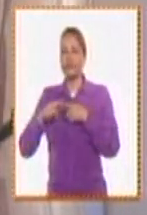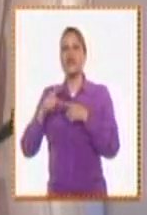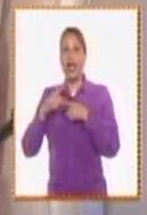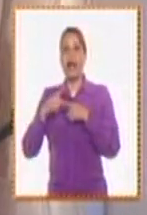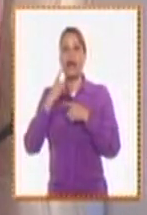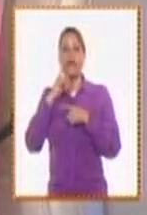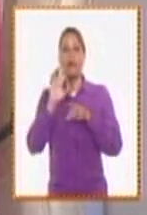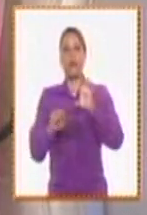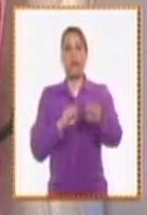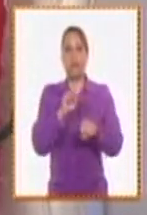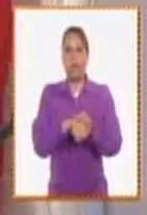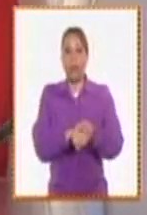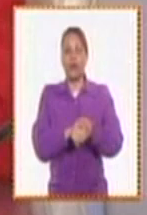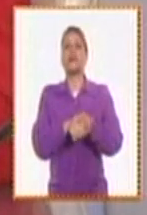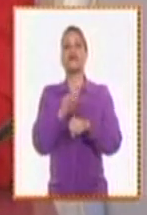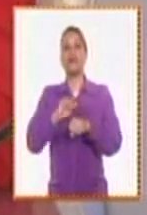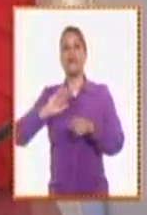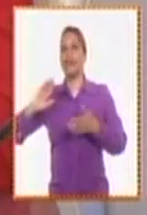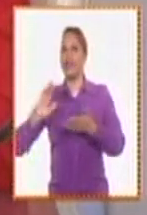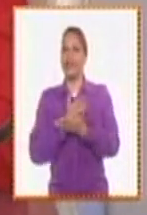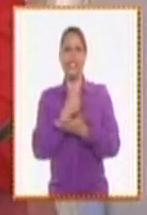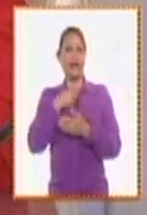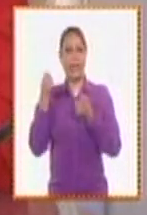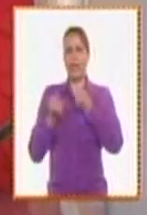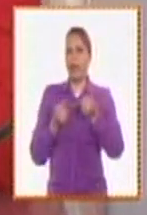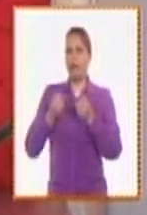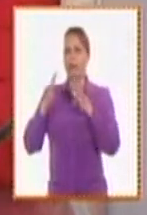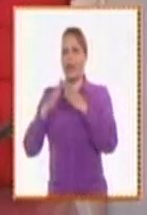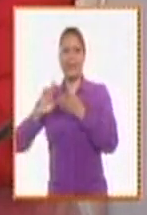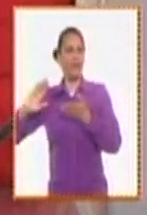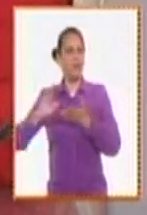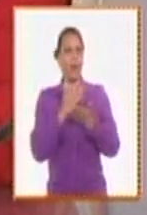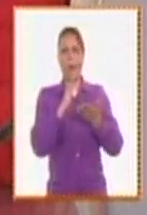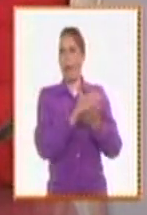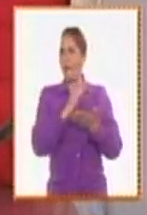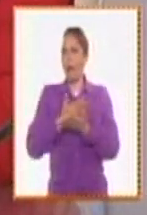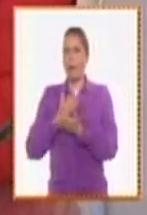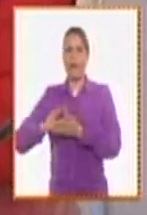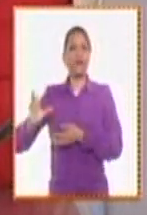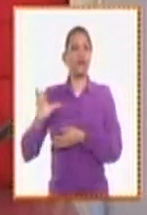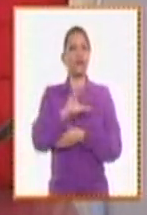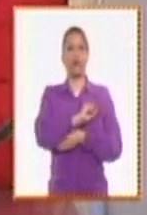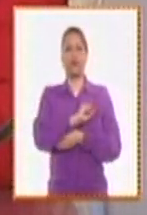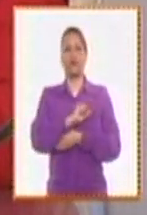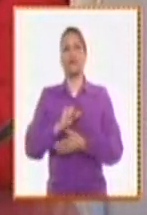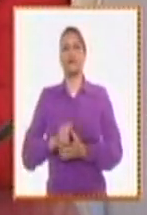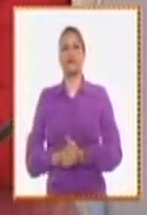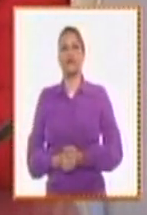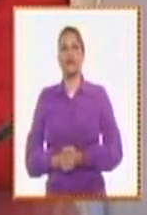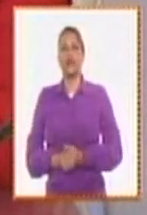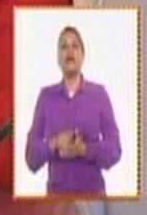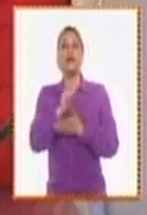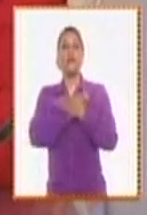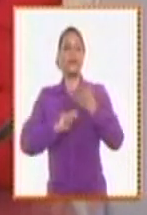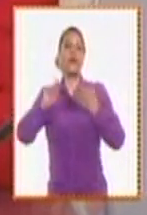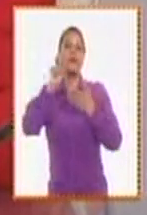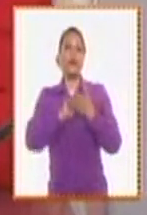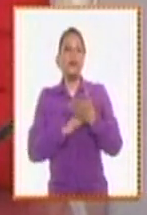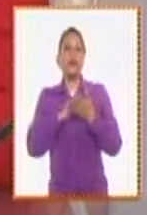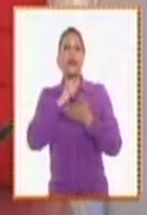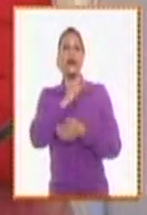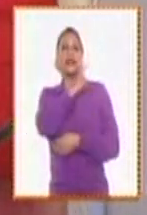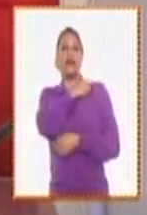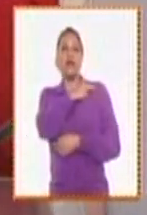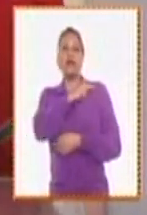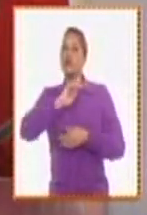a este tipo de actividad y se le prohíbe ir a ese determinado lugar. Hay prohibición del ejercicio de cargo, profesión